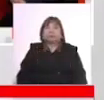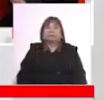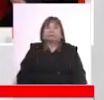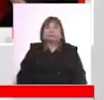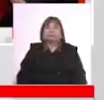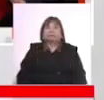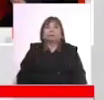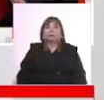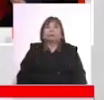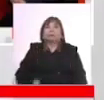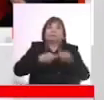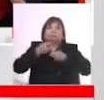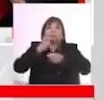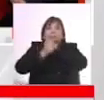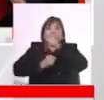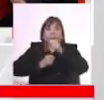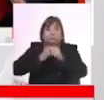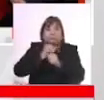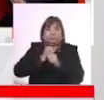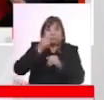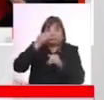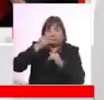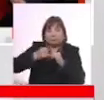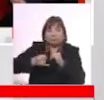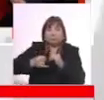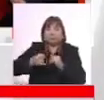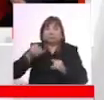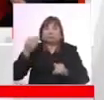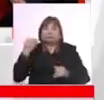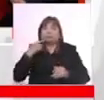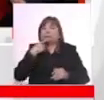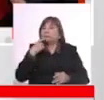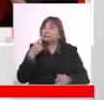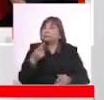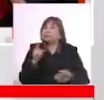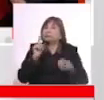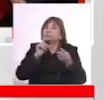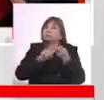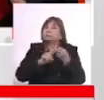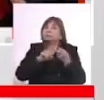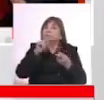ventas anuales del último ejercicio sean hasta